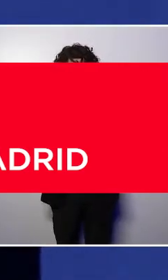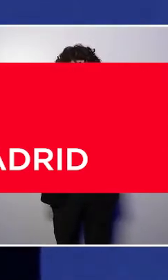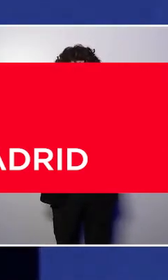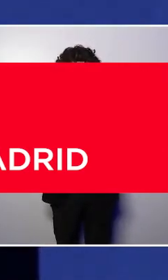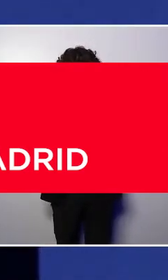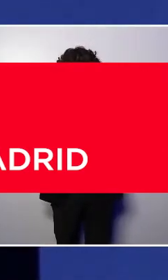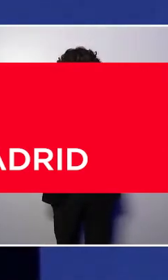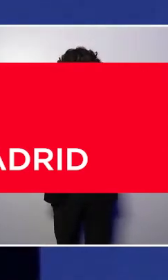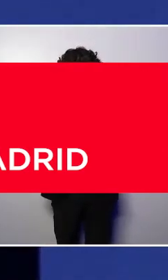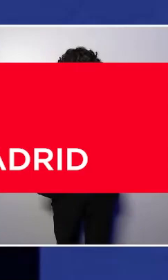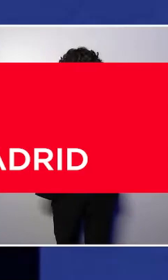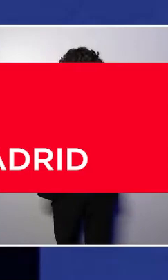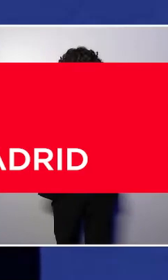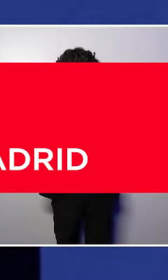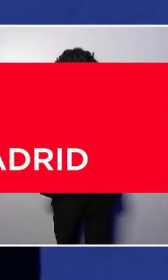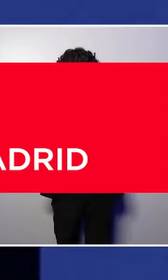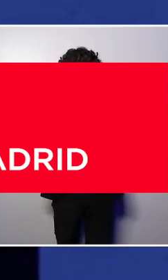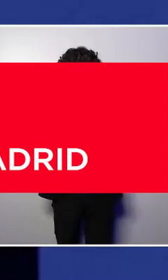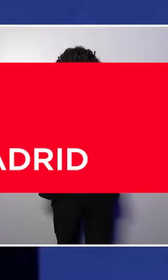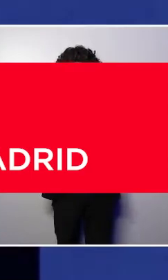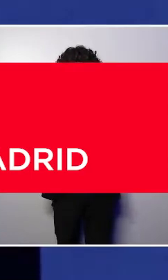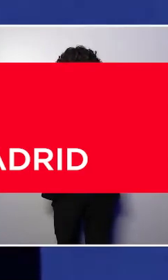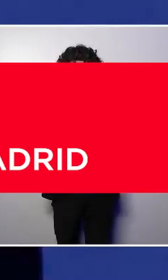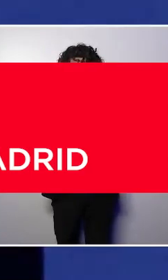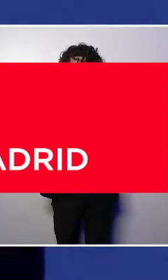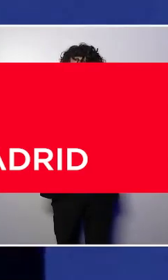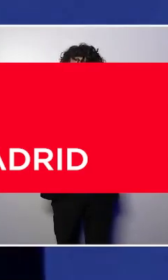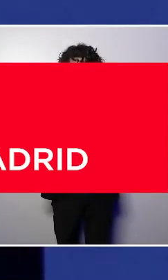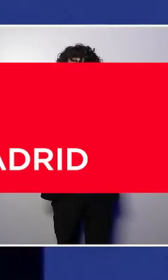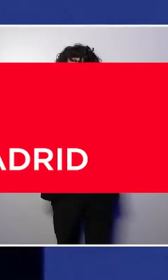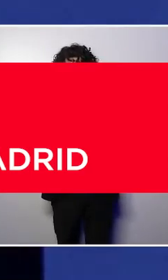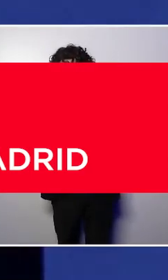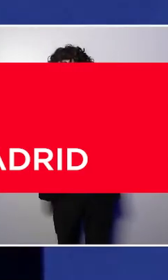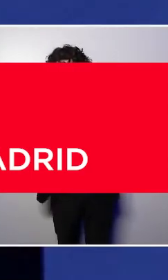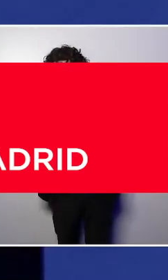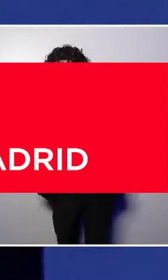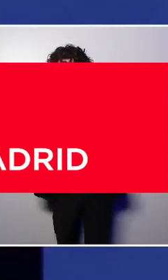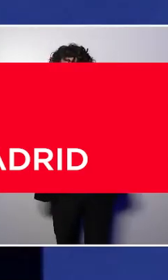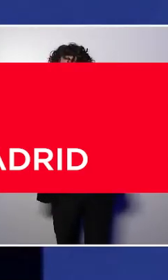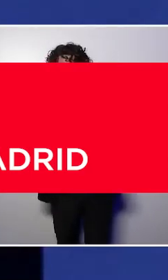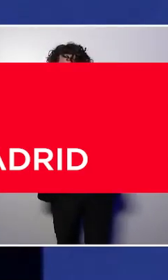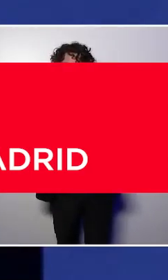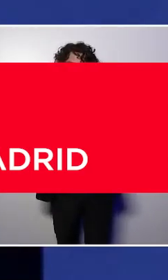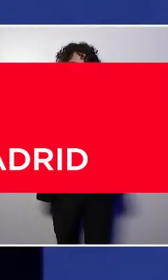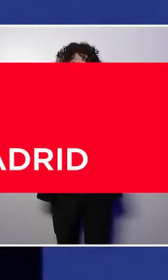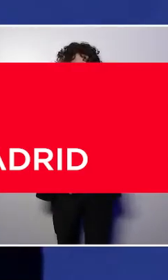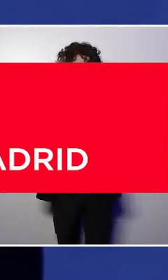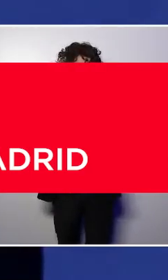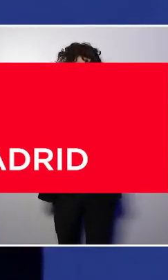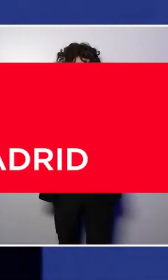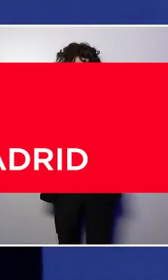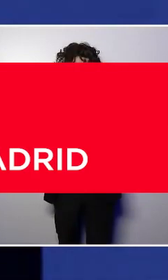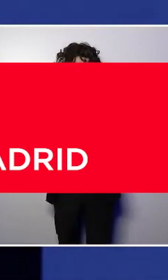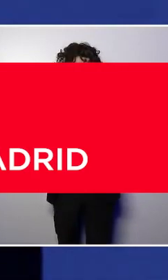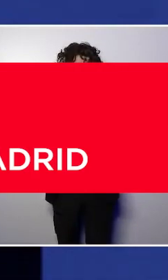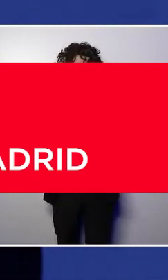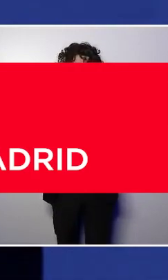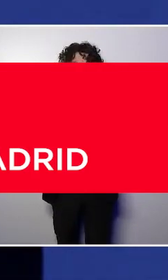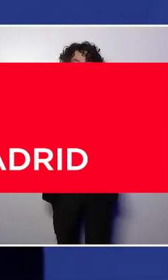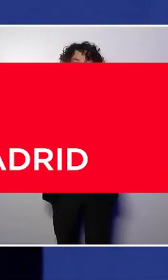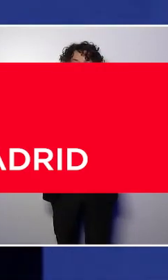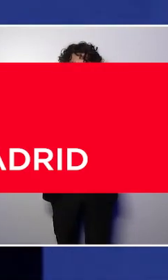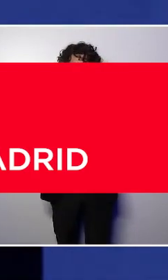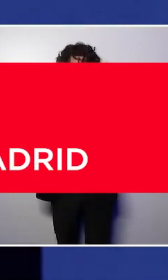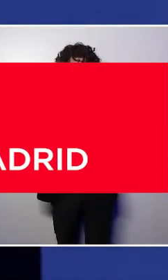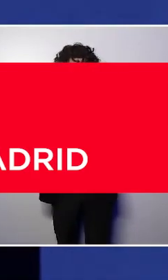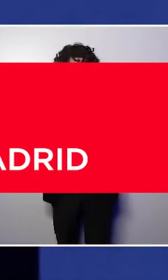uno baja territorio, baja terreno, es muy difícil de implementarlas. Entonces, que los estados subnacionales podamos contar lo